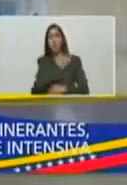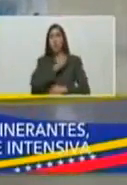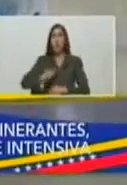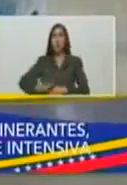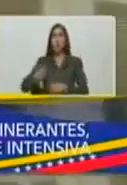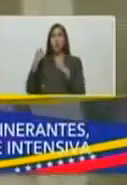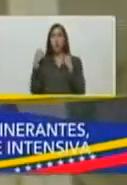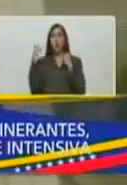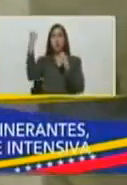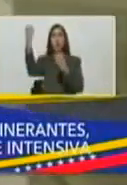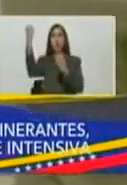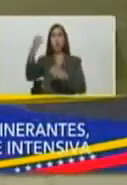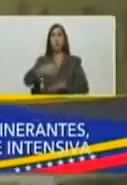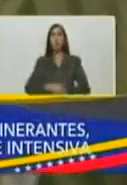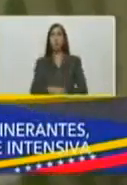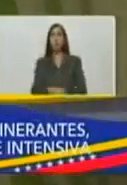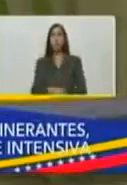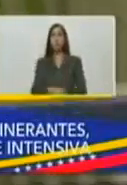Venceremos. Venceremos.